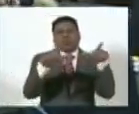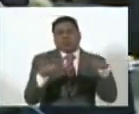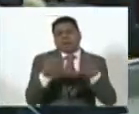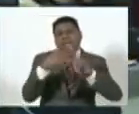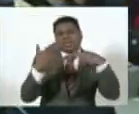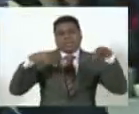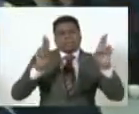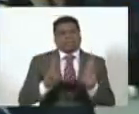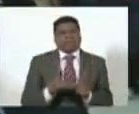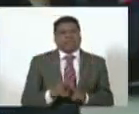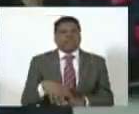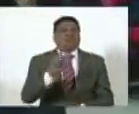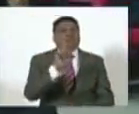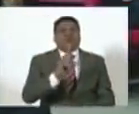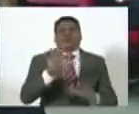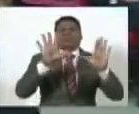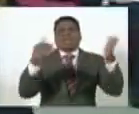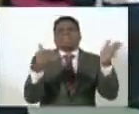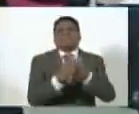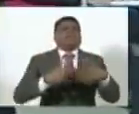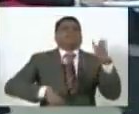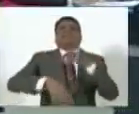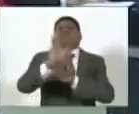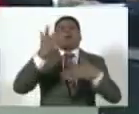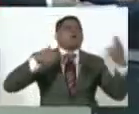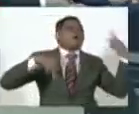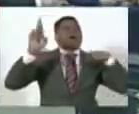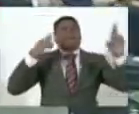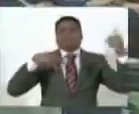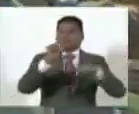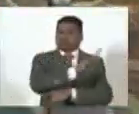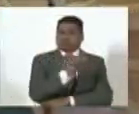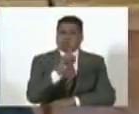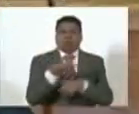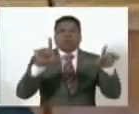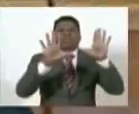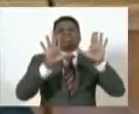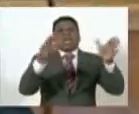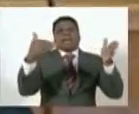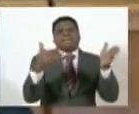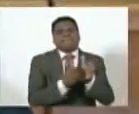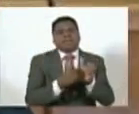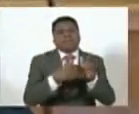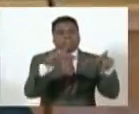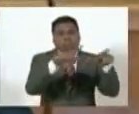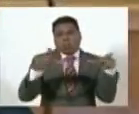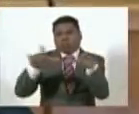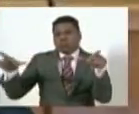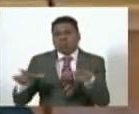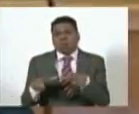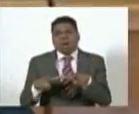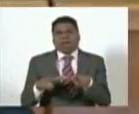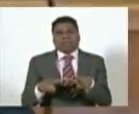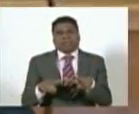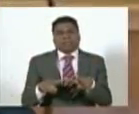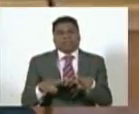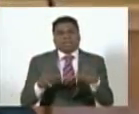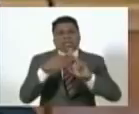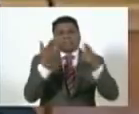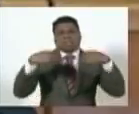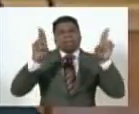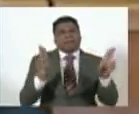No son 10.000 para que vayan por ahí, no. 10.000 para los cuadrantes de paz, Tarek, Reverol. Así